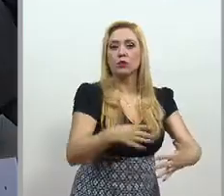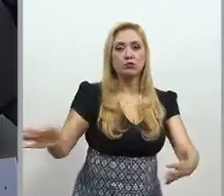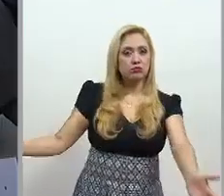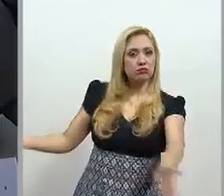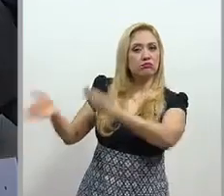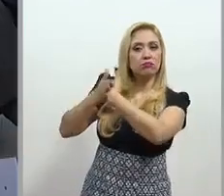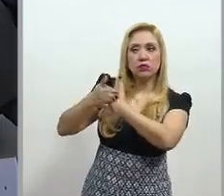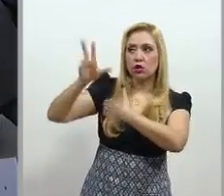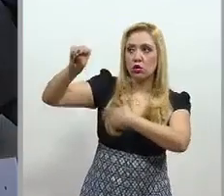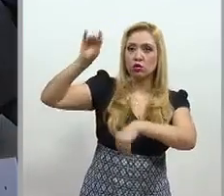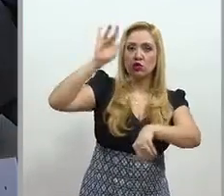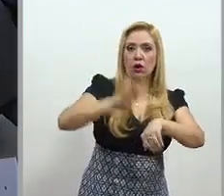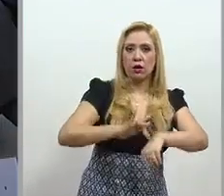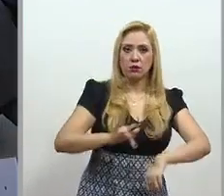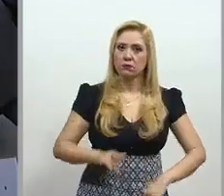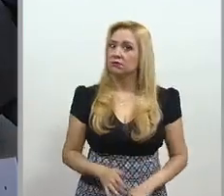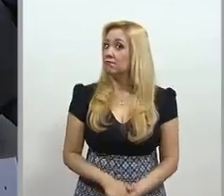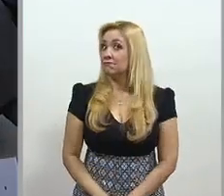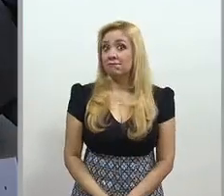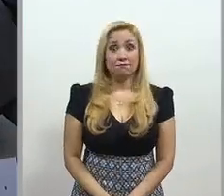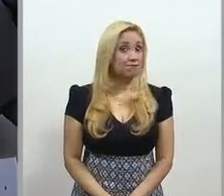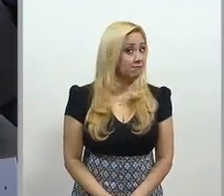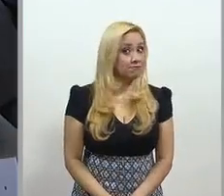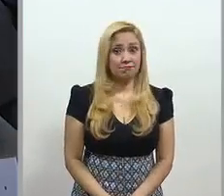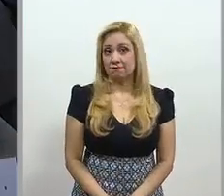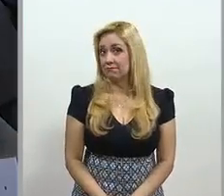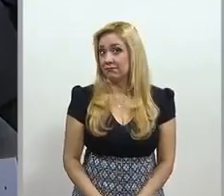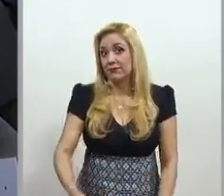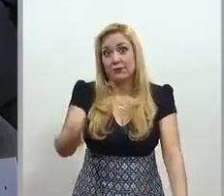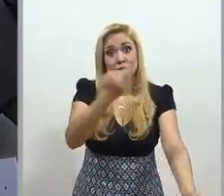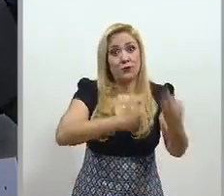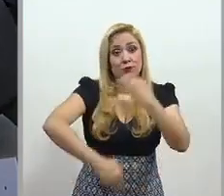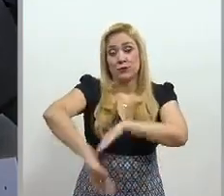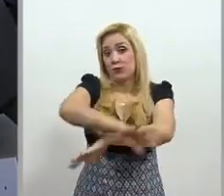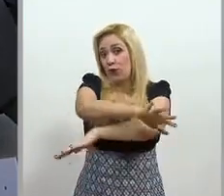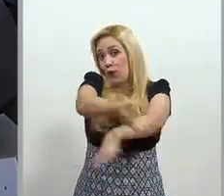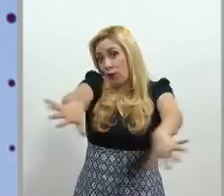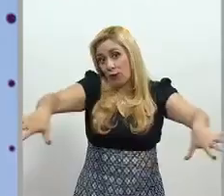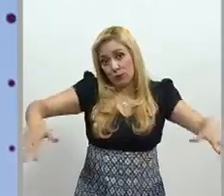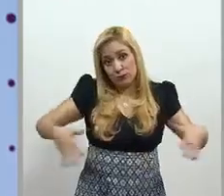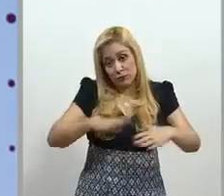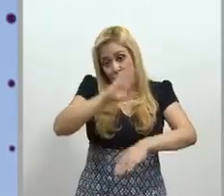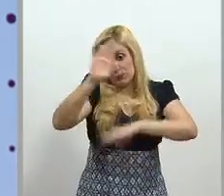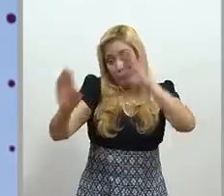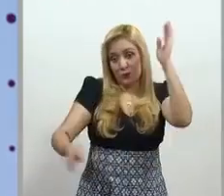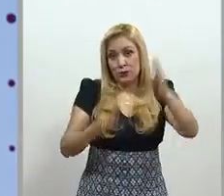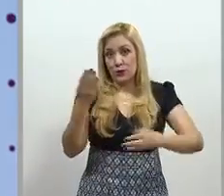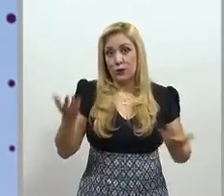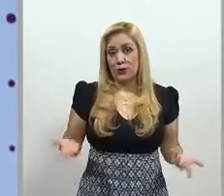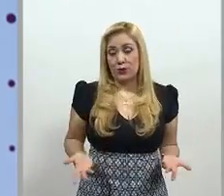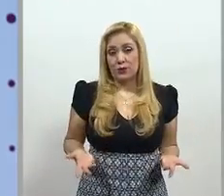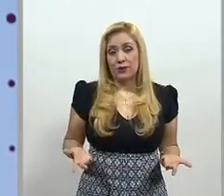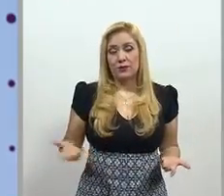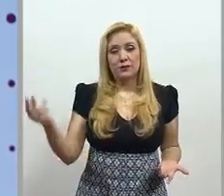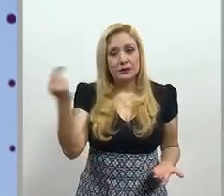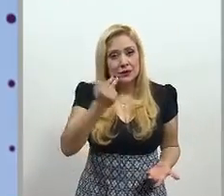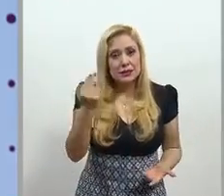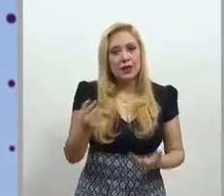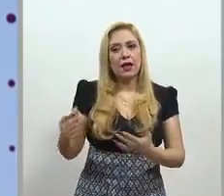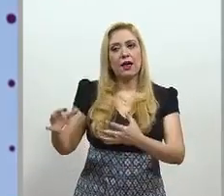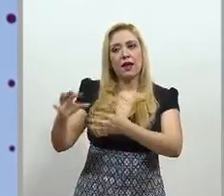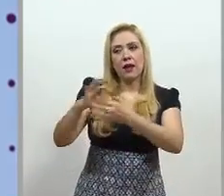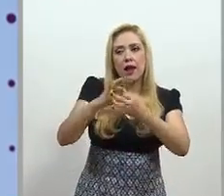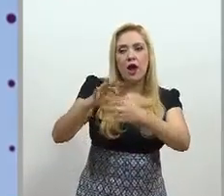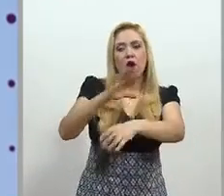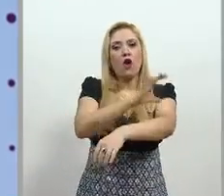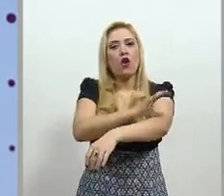puerta a otros países. Es un problema, es un bien público transnacional y como bien público tiene problemas de coordinación, Ujú. es